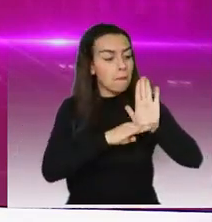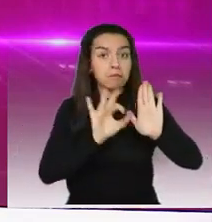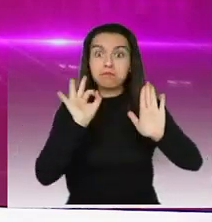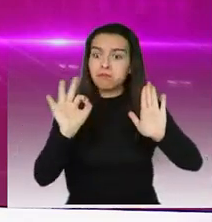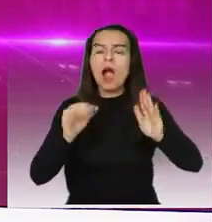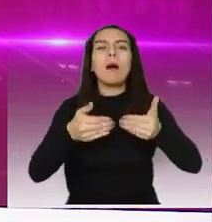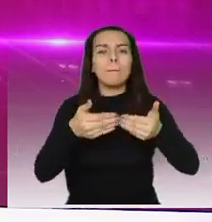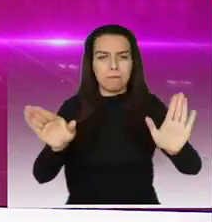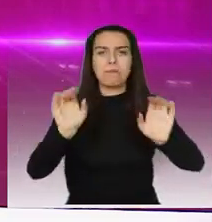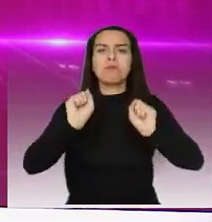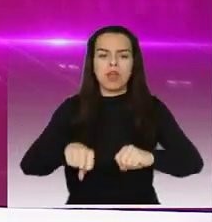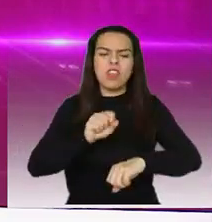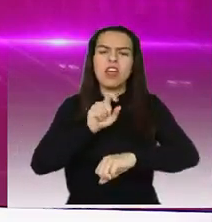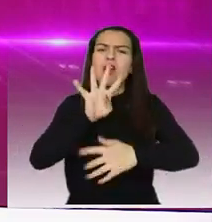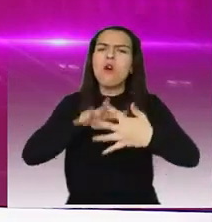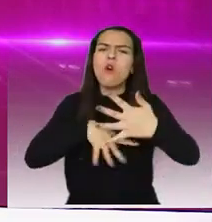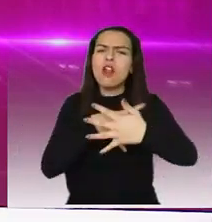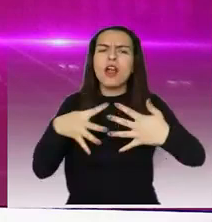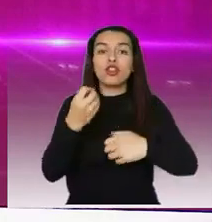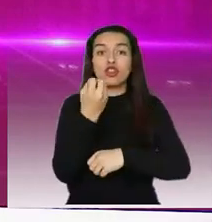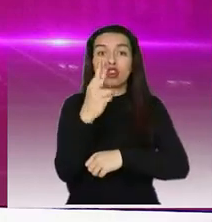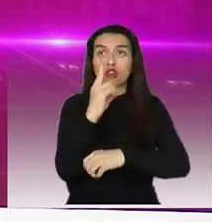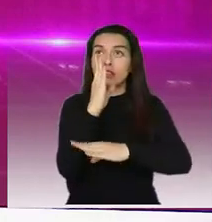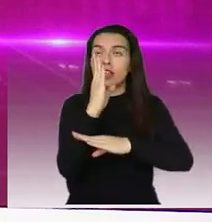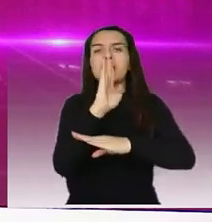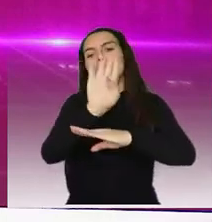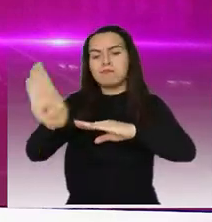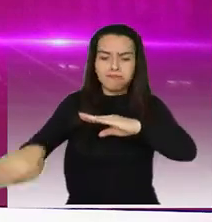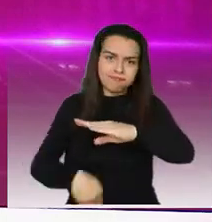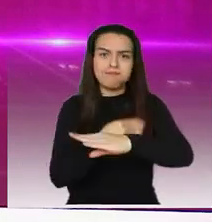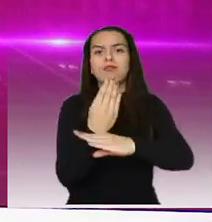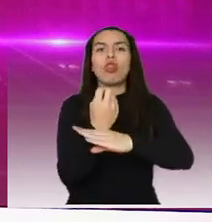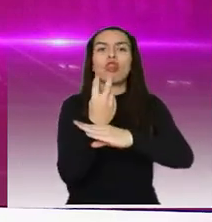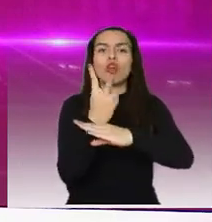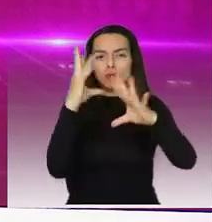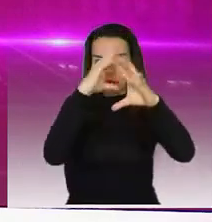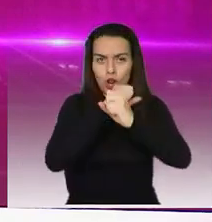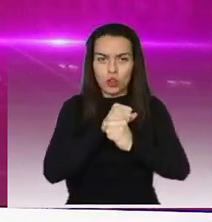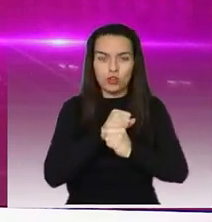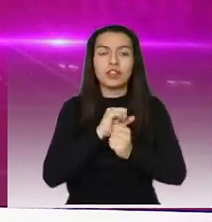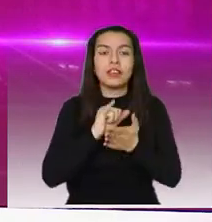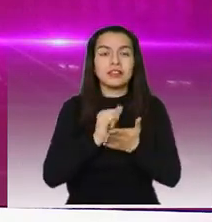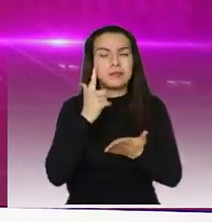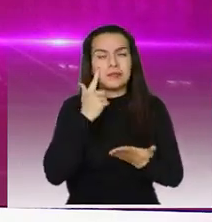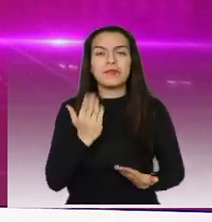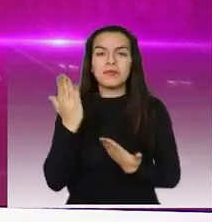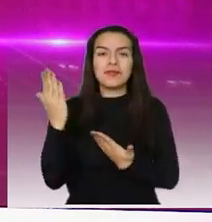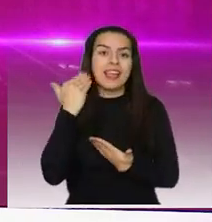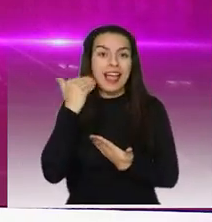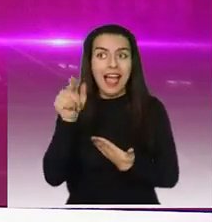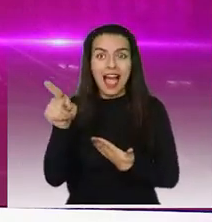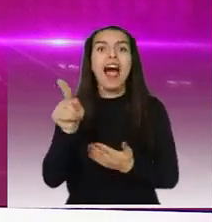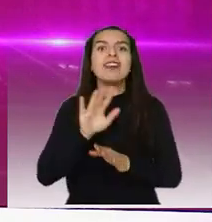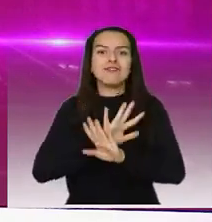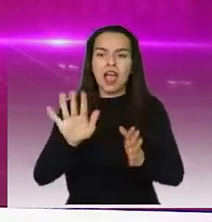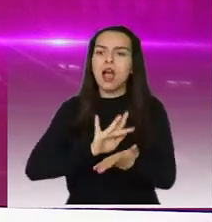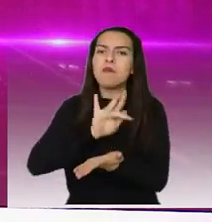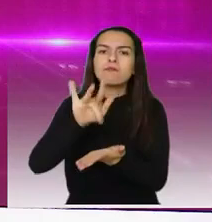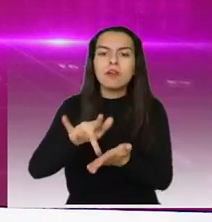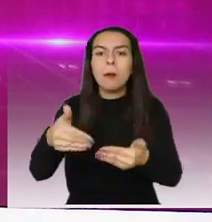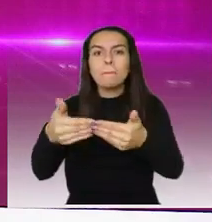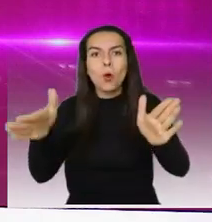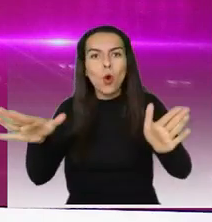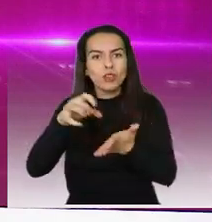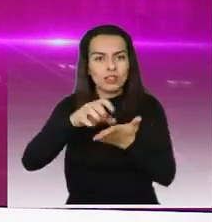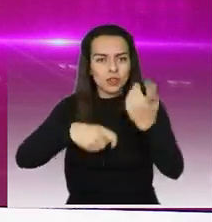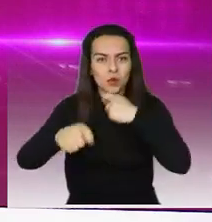y hasta la medianoche. Nuestra periodista Evelyn Anzola está en uno de los que regresa hoy a la actividad comercial. Evelyn, buenas